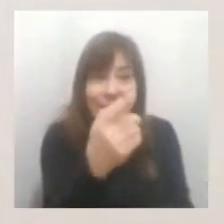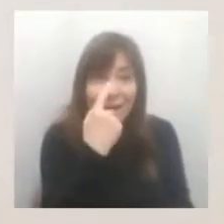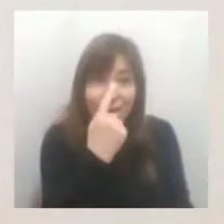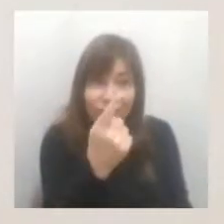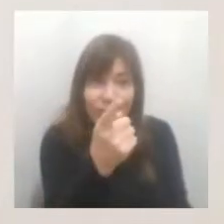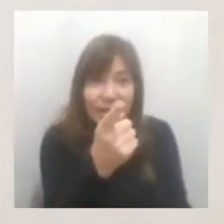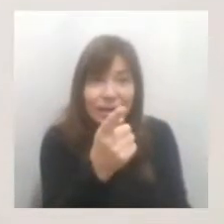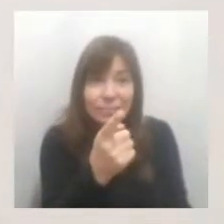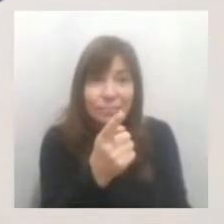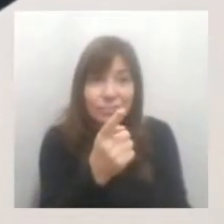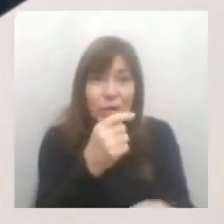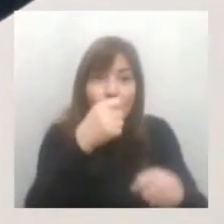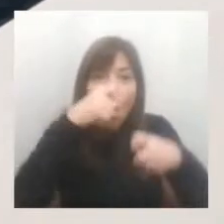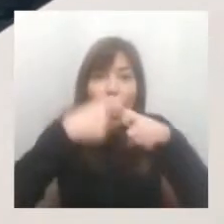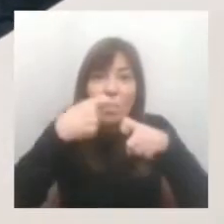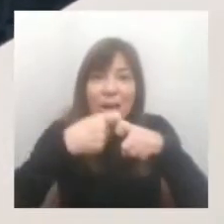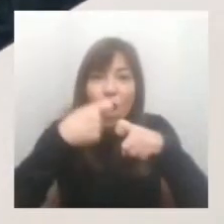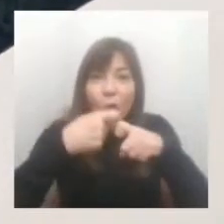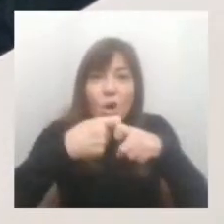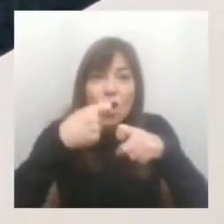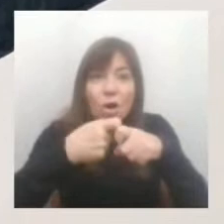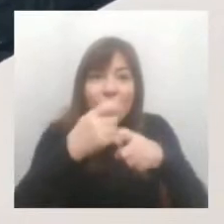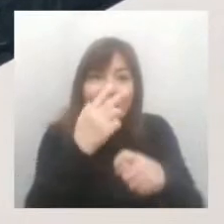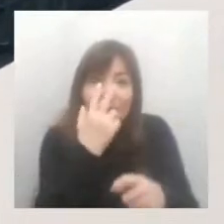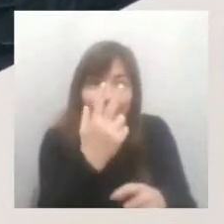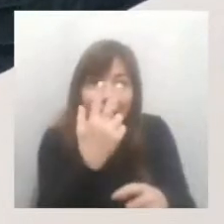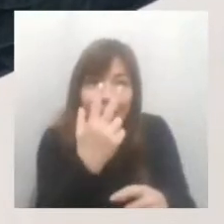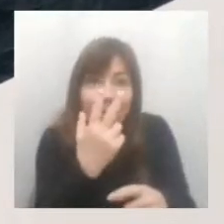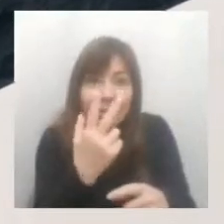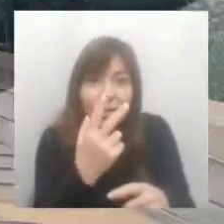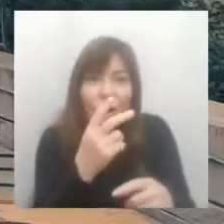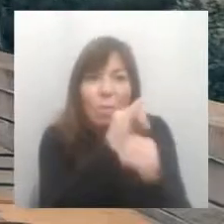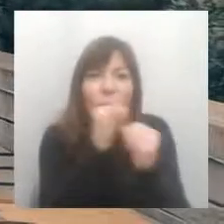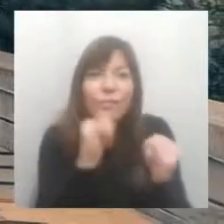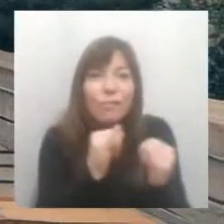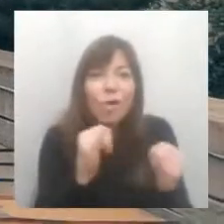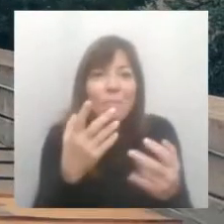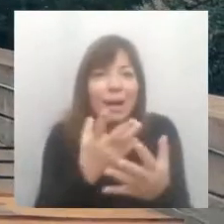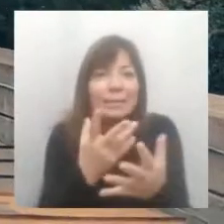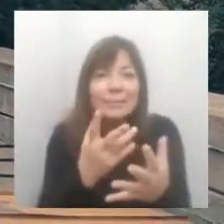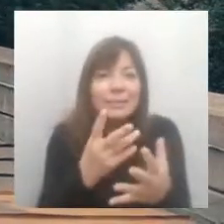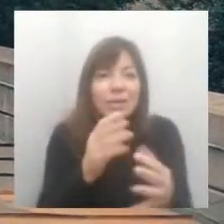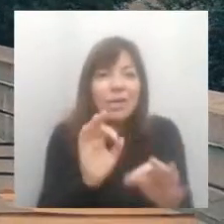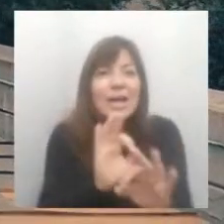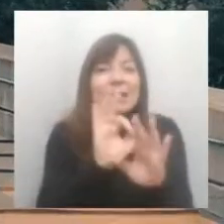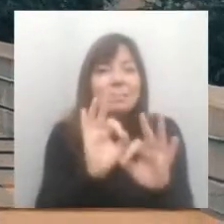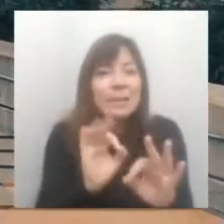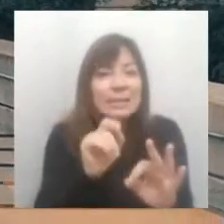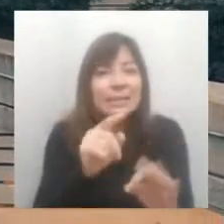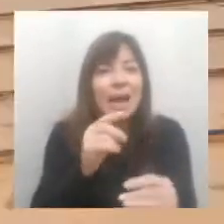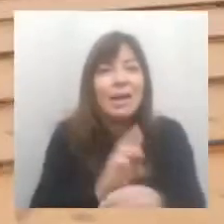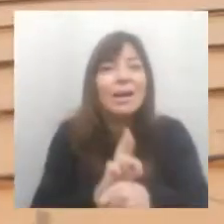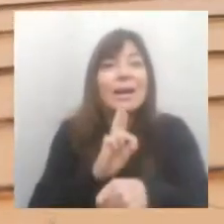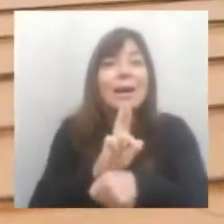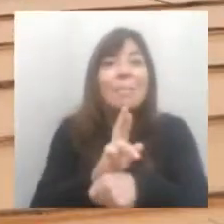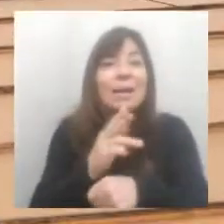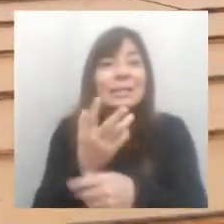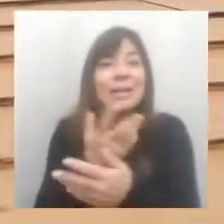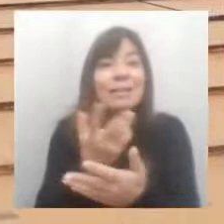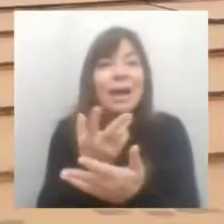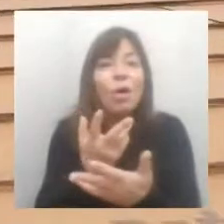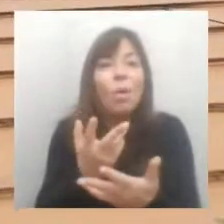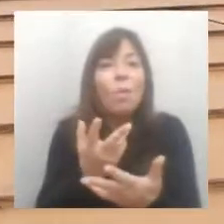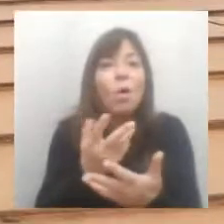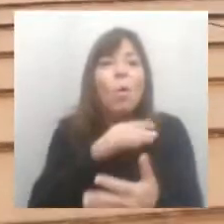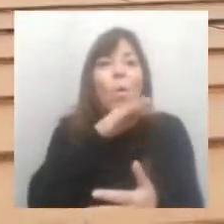el hormigón a la vista, ¿ya? Con un estilo brutalista, y también que representa también lo que en ese momento se quería